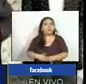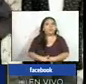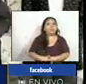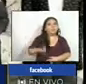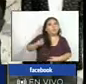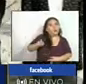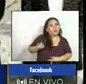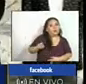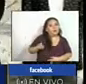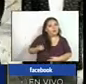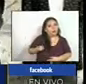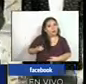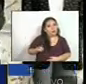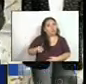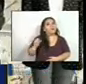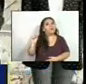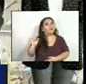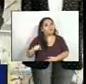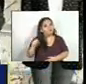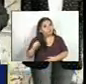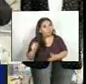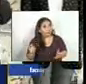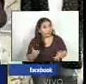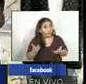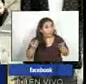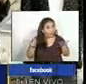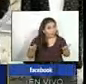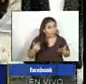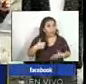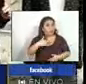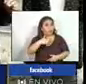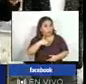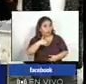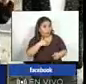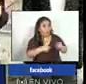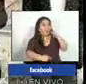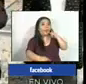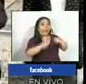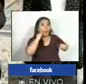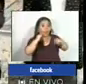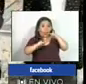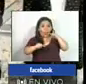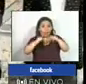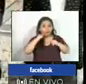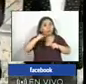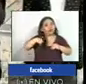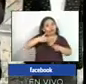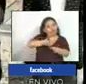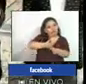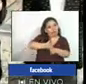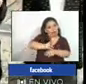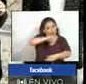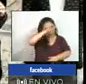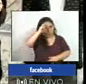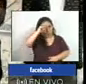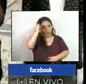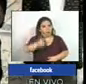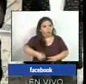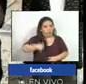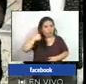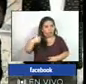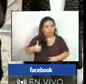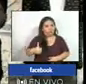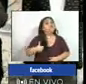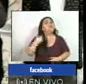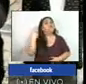Civil bajo la conducción de mi persona de manera profesional ha sido muy